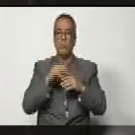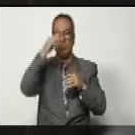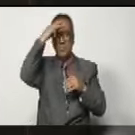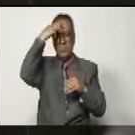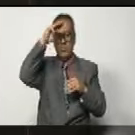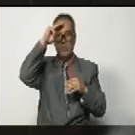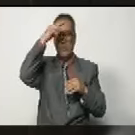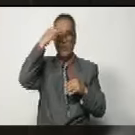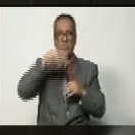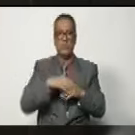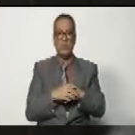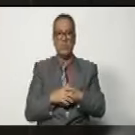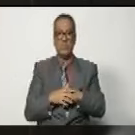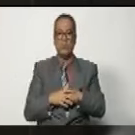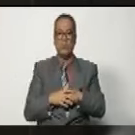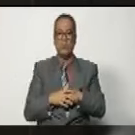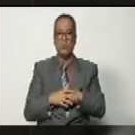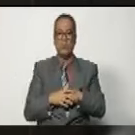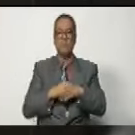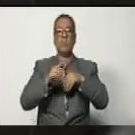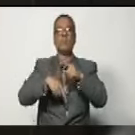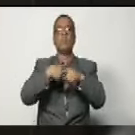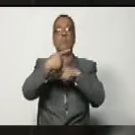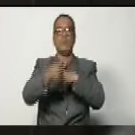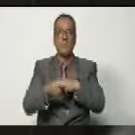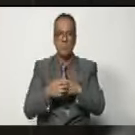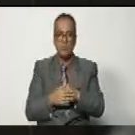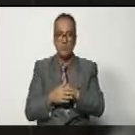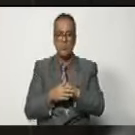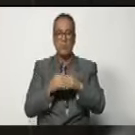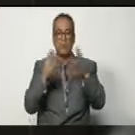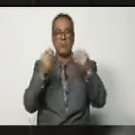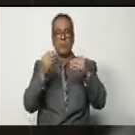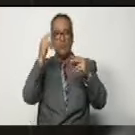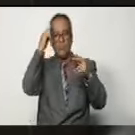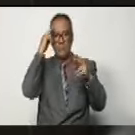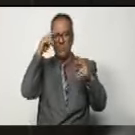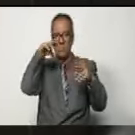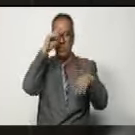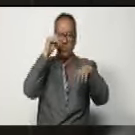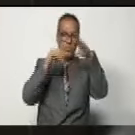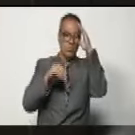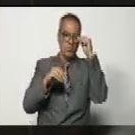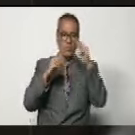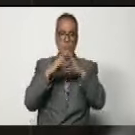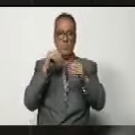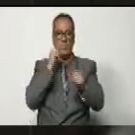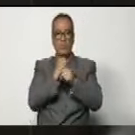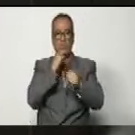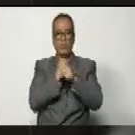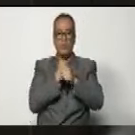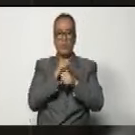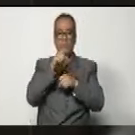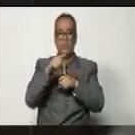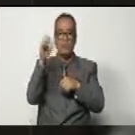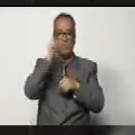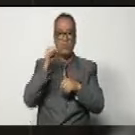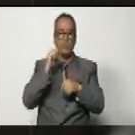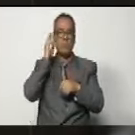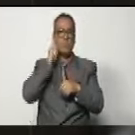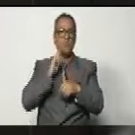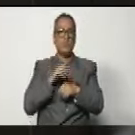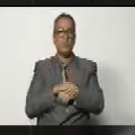México. Y después de tantos conocimientos de las hazañas, del trabajo de Simón